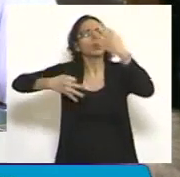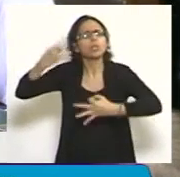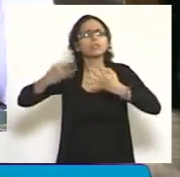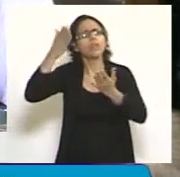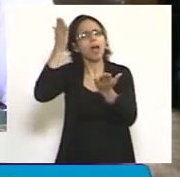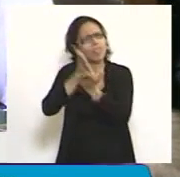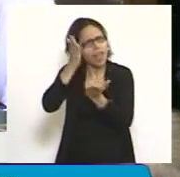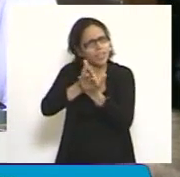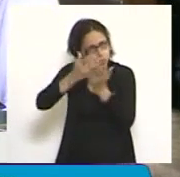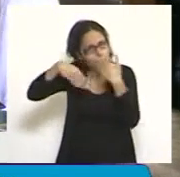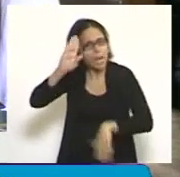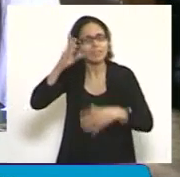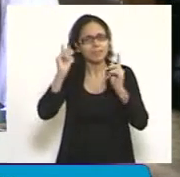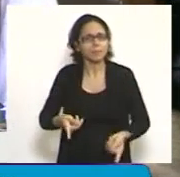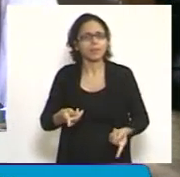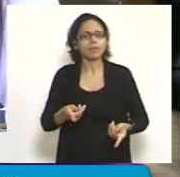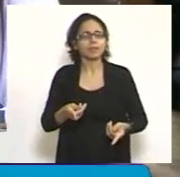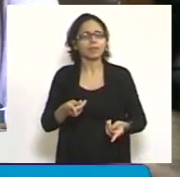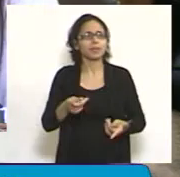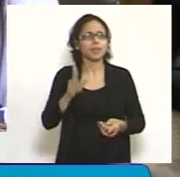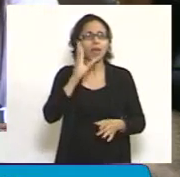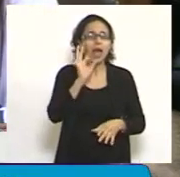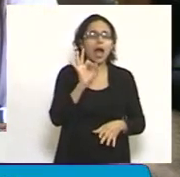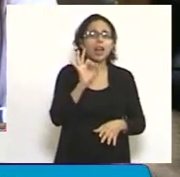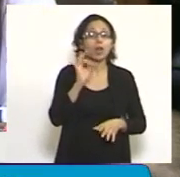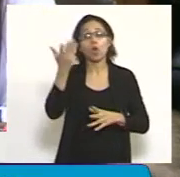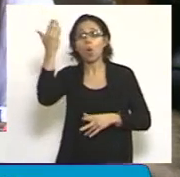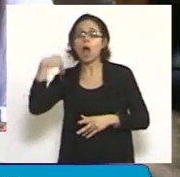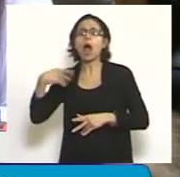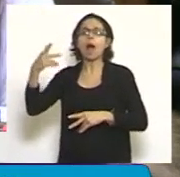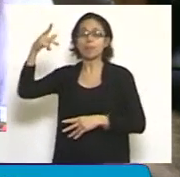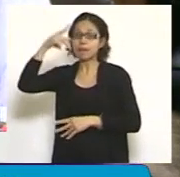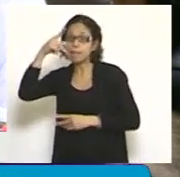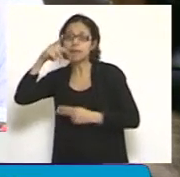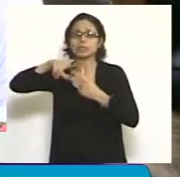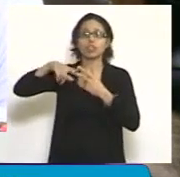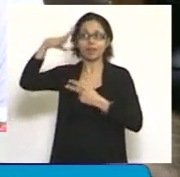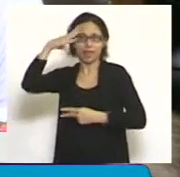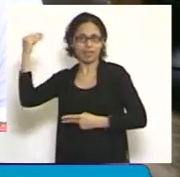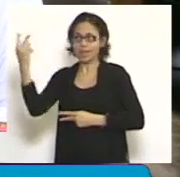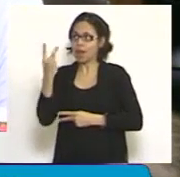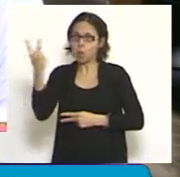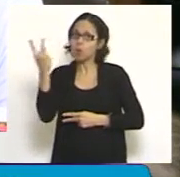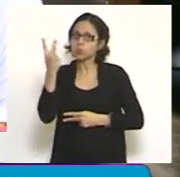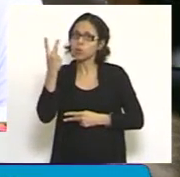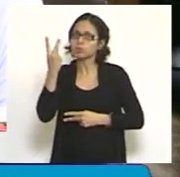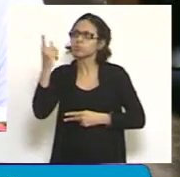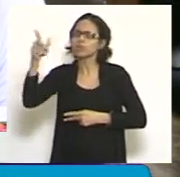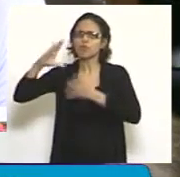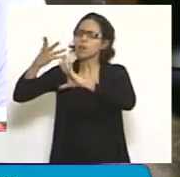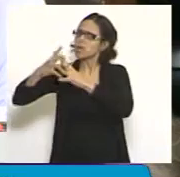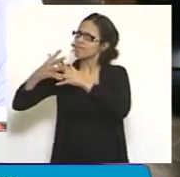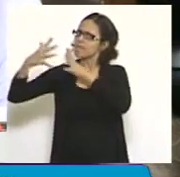derechos. Si algo tuvieron Néstor y Cristina Kirchner fue la